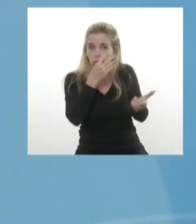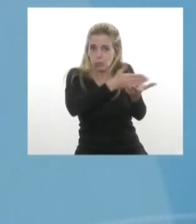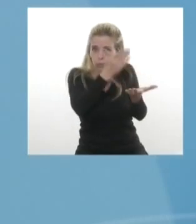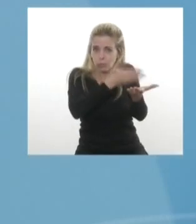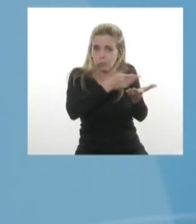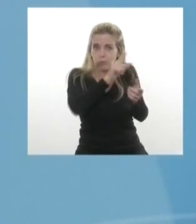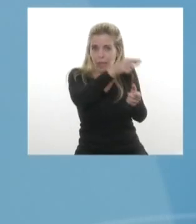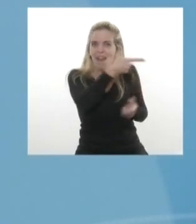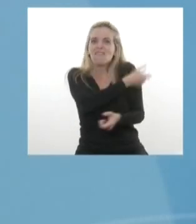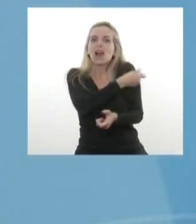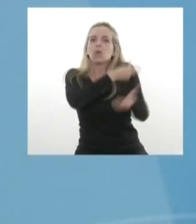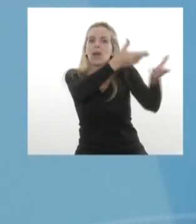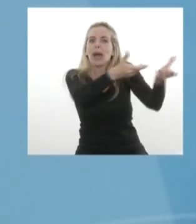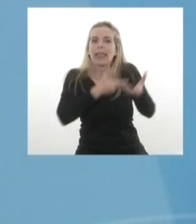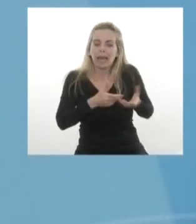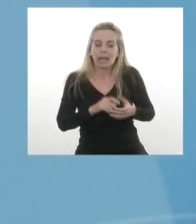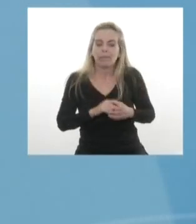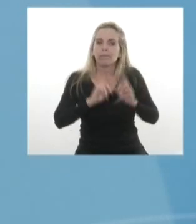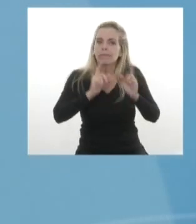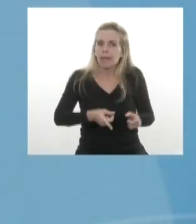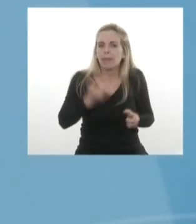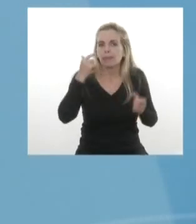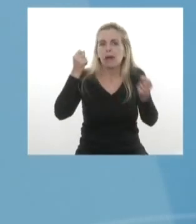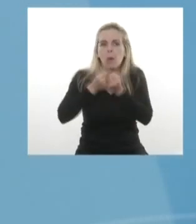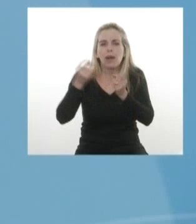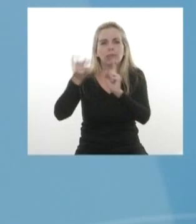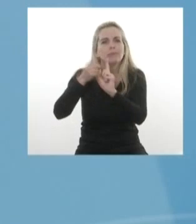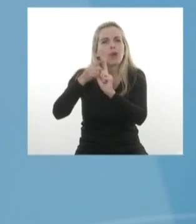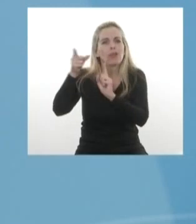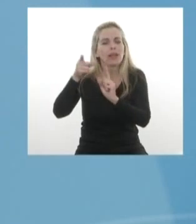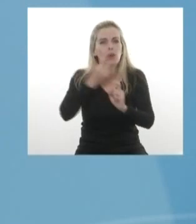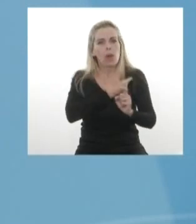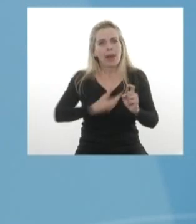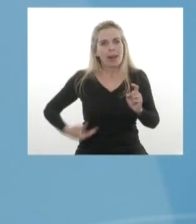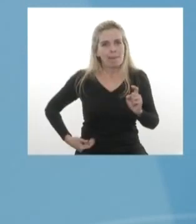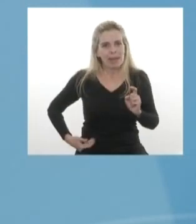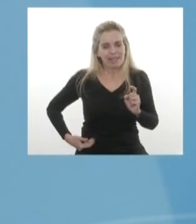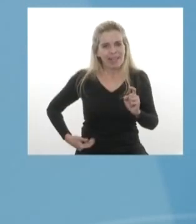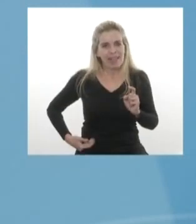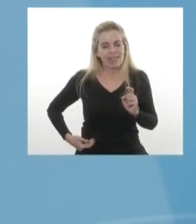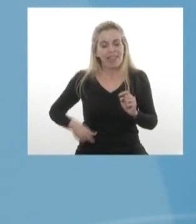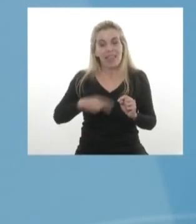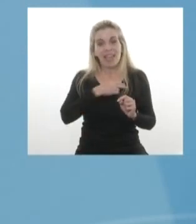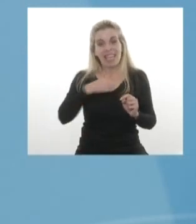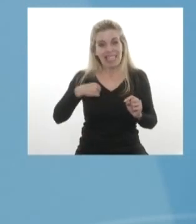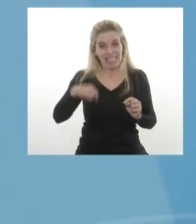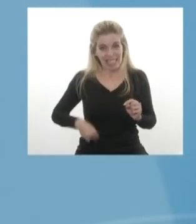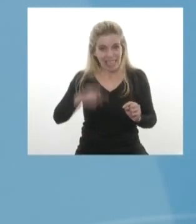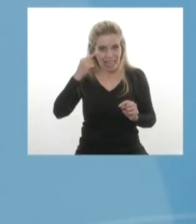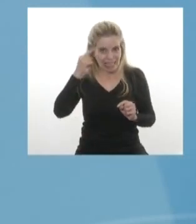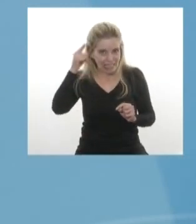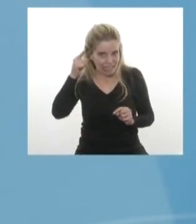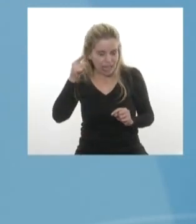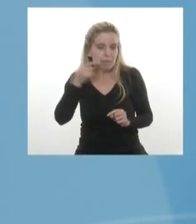También tuvimos contacto con el presidente de la República Popular de China, Xi